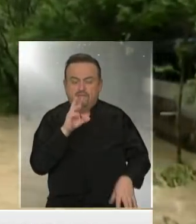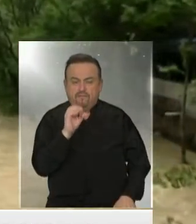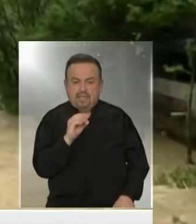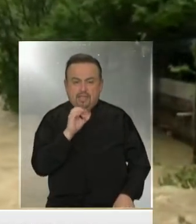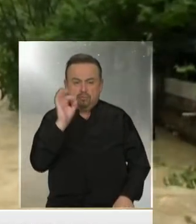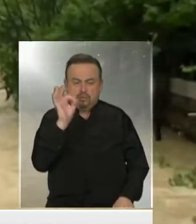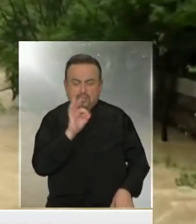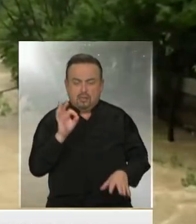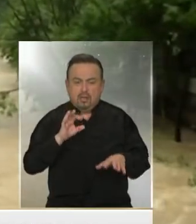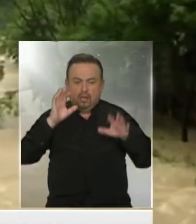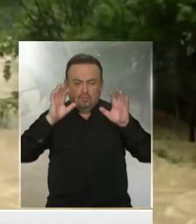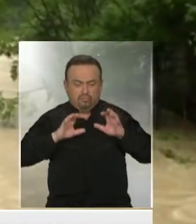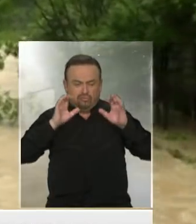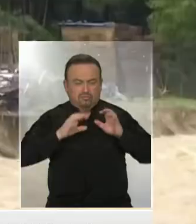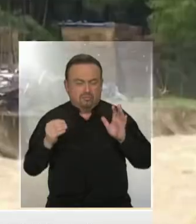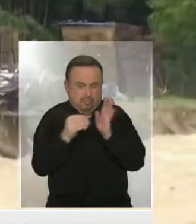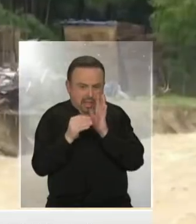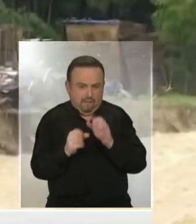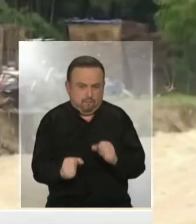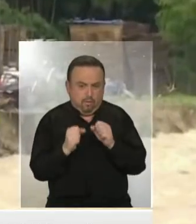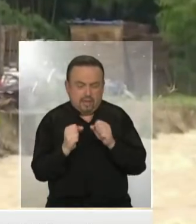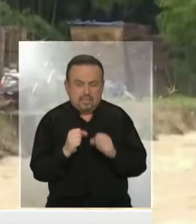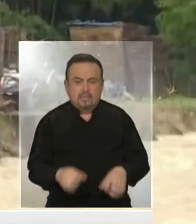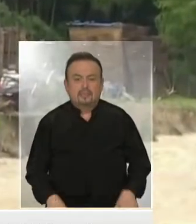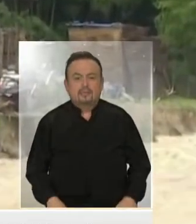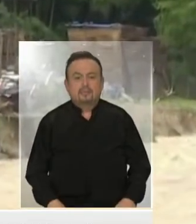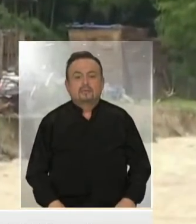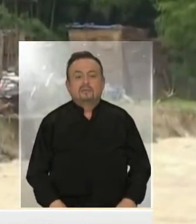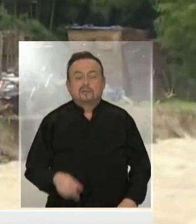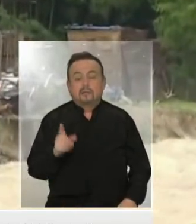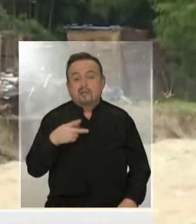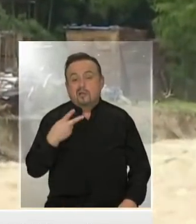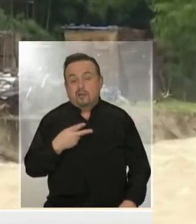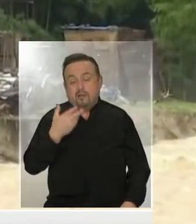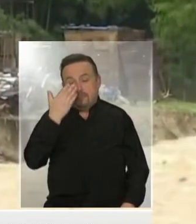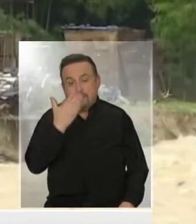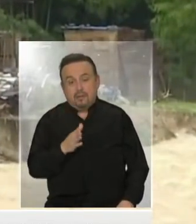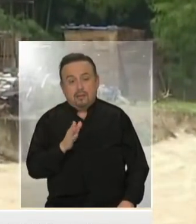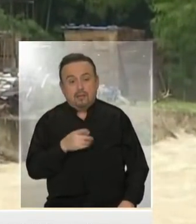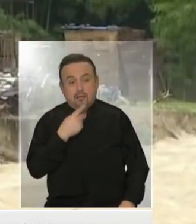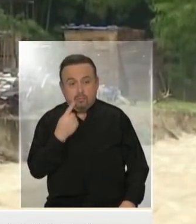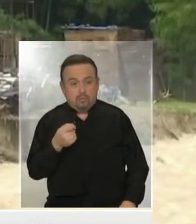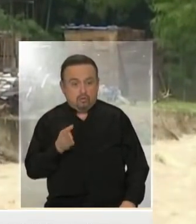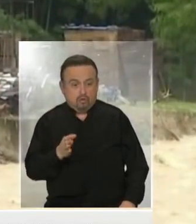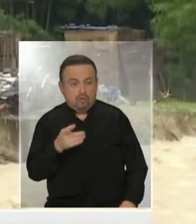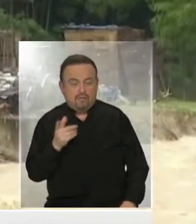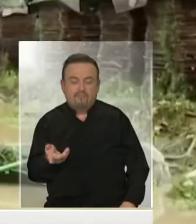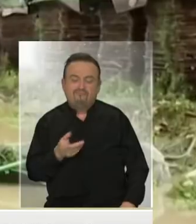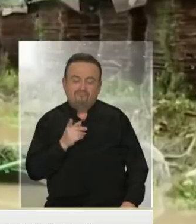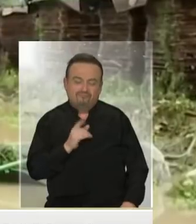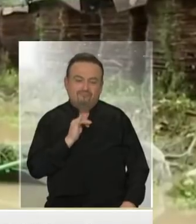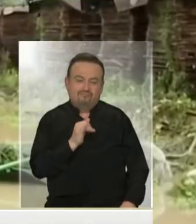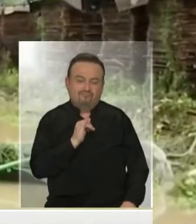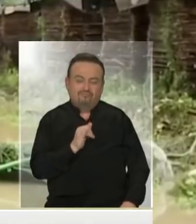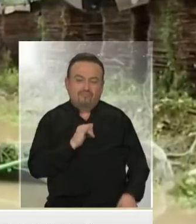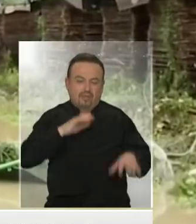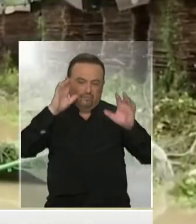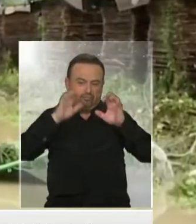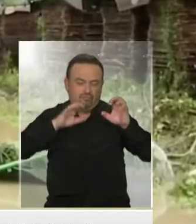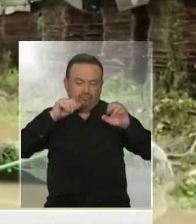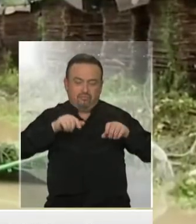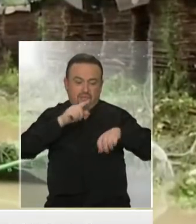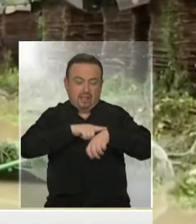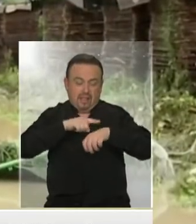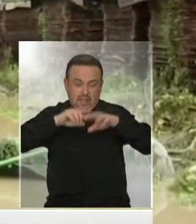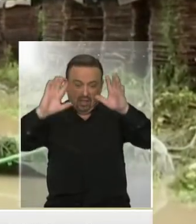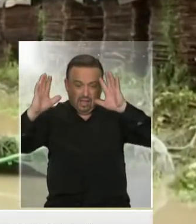20% en los eventos de fuertes lluvias. Las malas noticias, eso sí. ¿Van a continuar o no? Sí, van a continuar. El pronóstico del